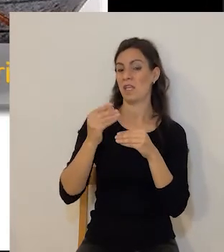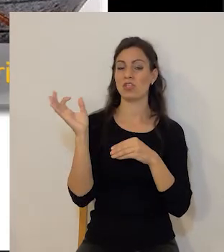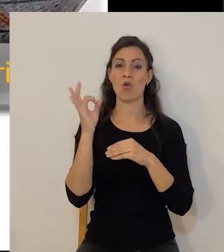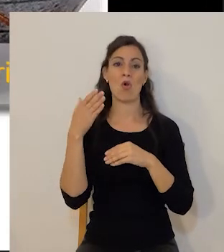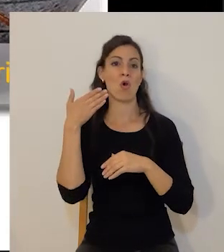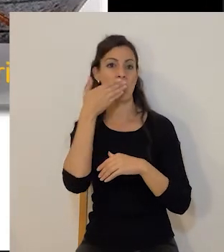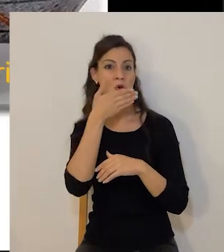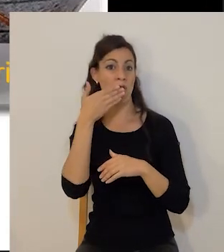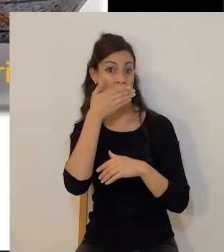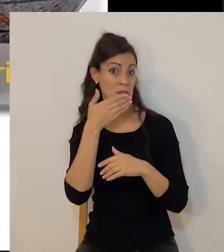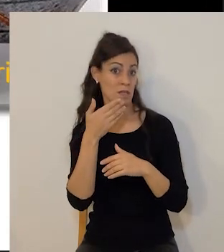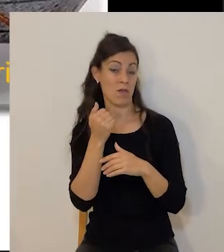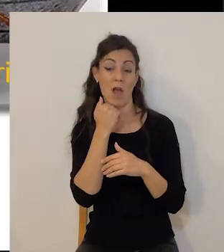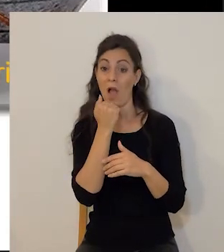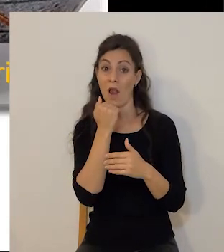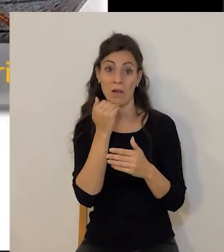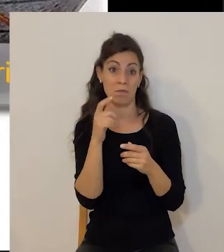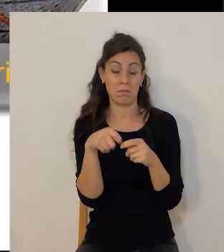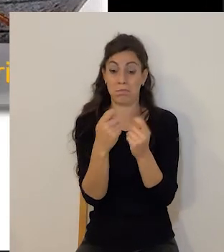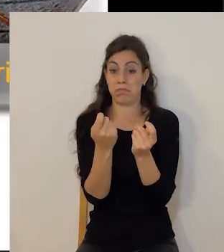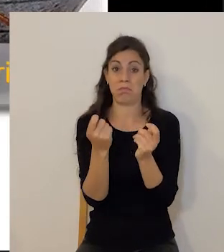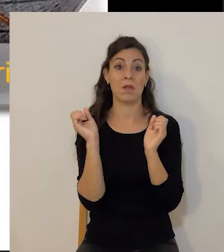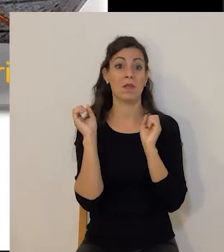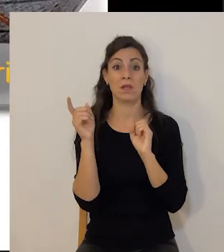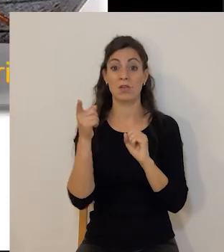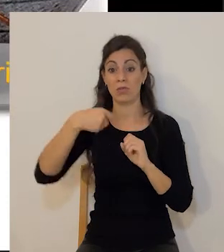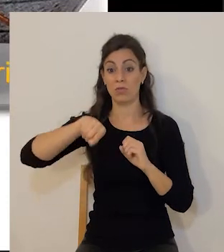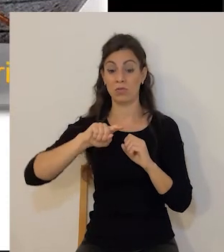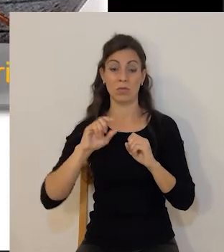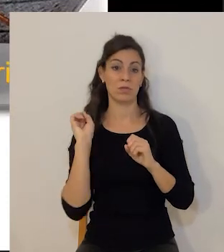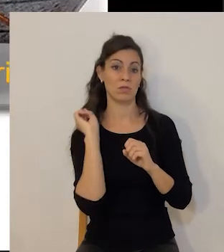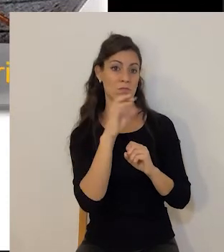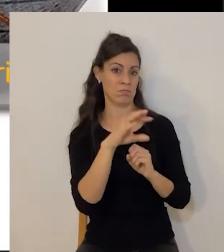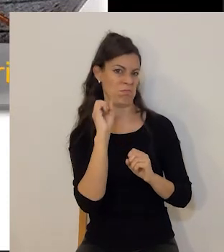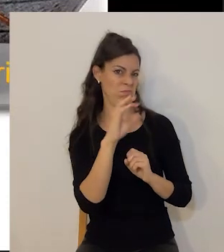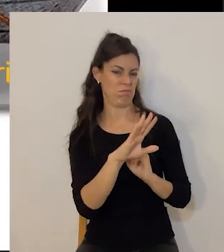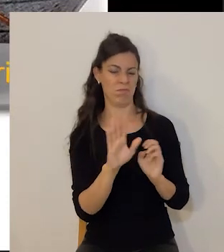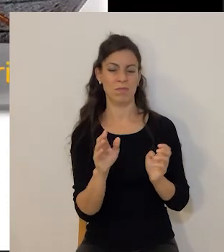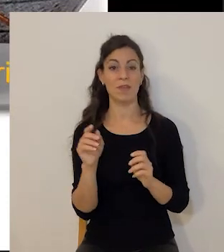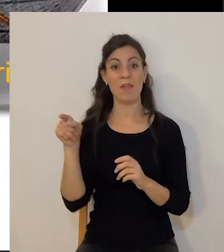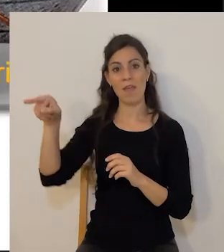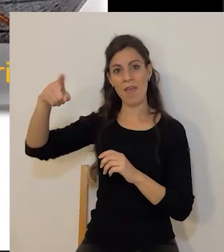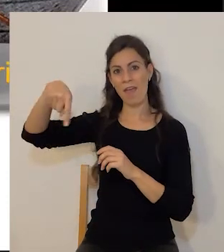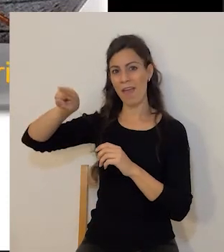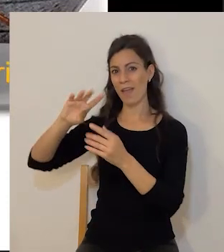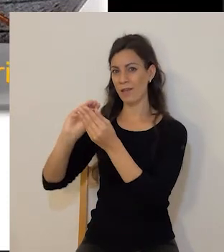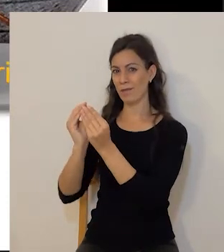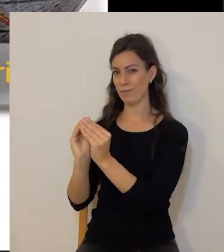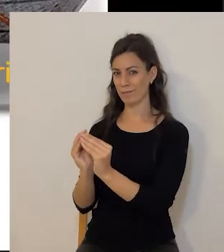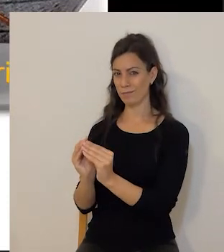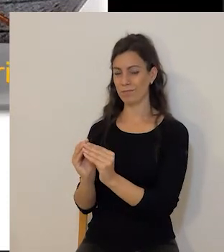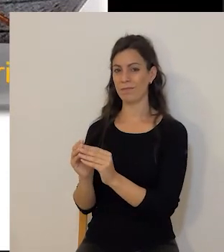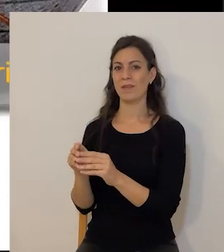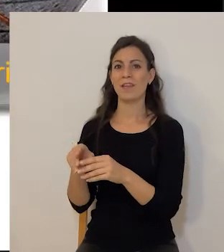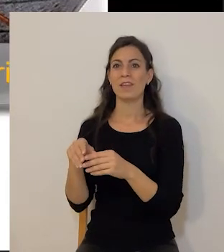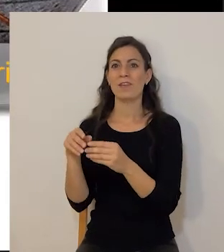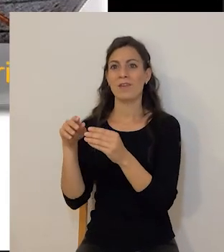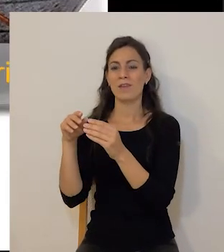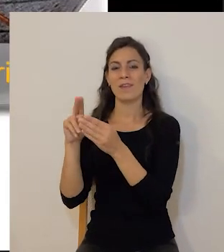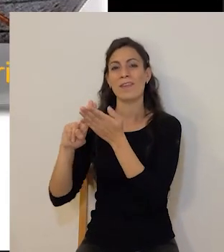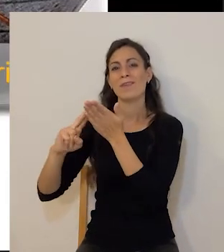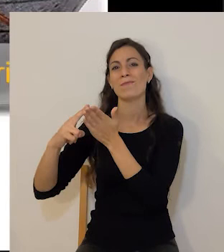colegio, algo se ha roto, lo tiramos, ¿no? Ellos lo recomponen y lo pegan con